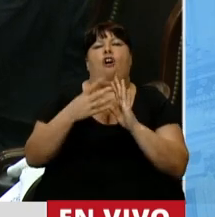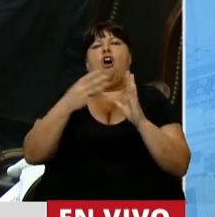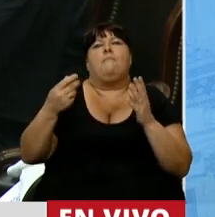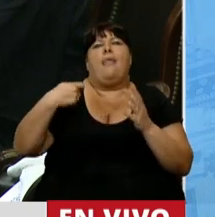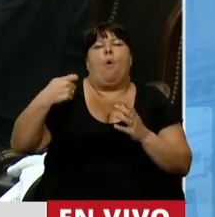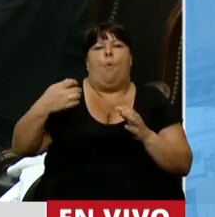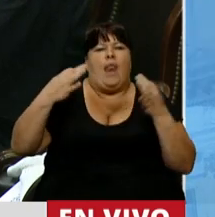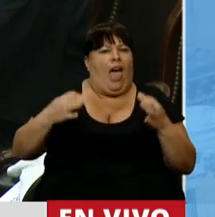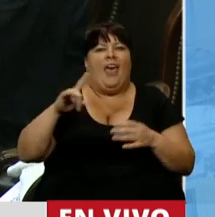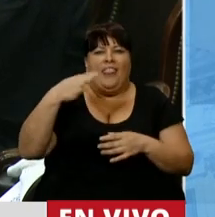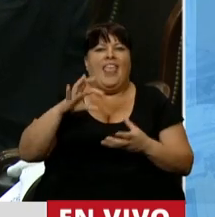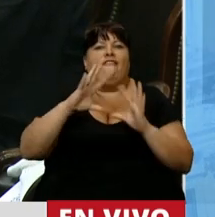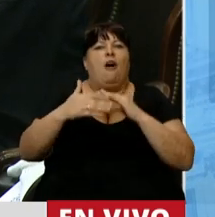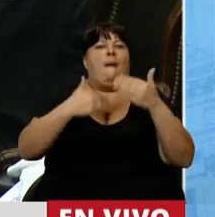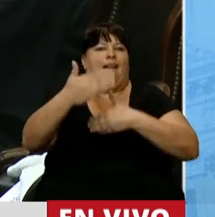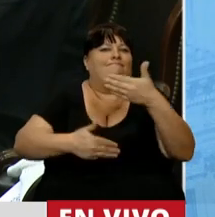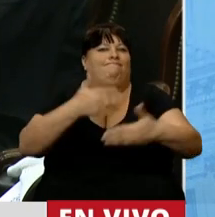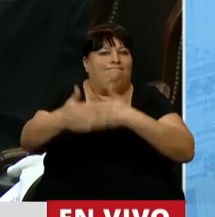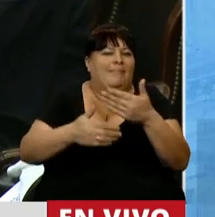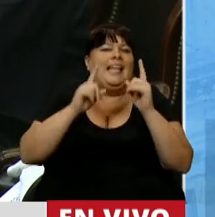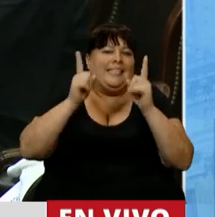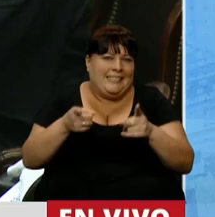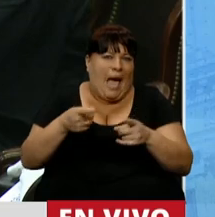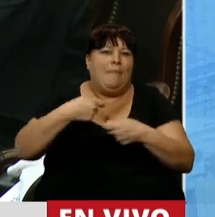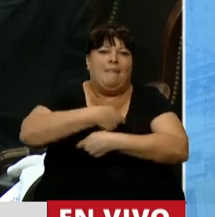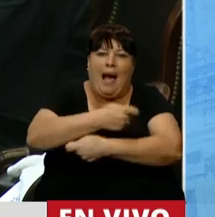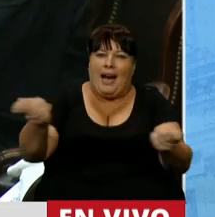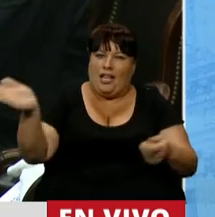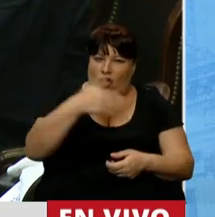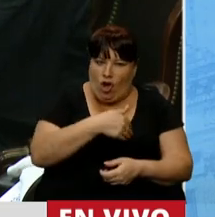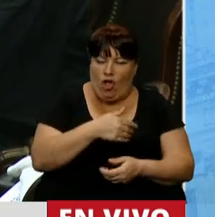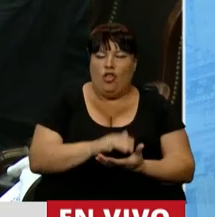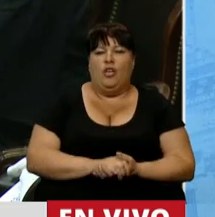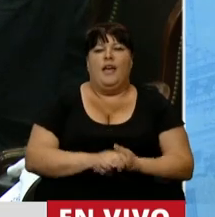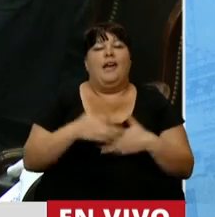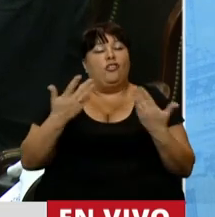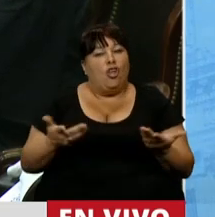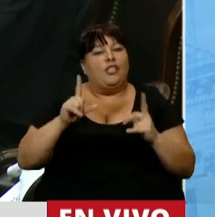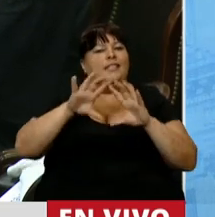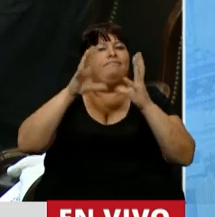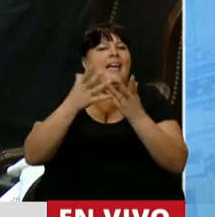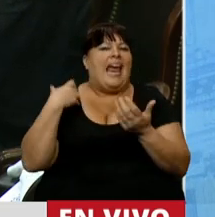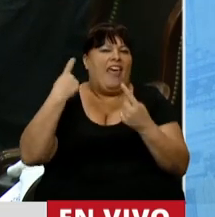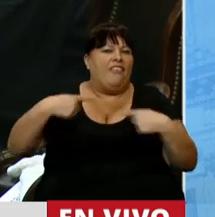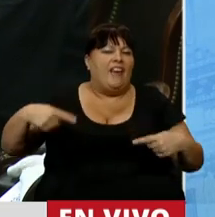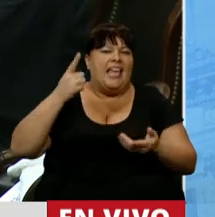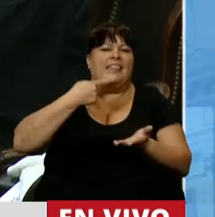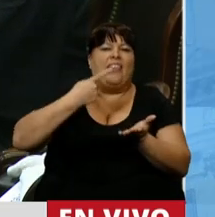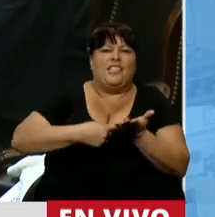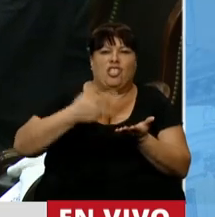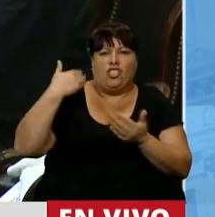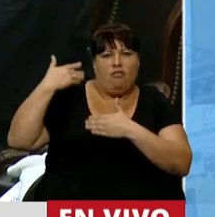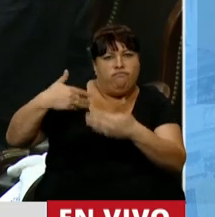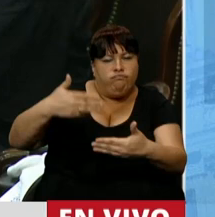hay un sistema previsional, sino un modelo progresivo que además involucre lo distributivo. Y en esto hay que englobar una serie de medidas que hemos venido